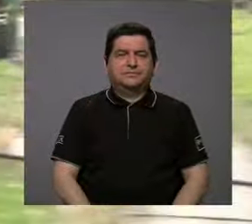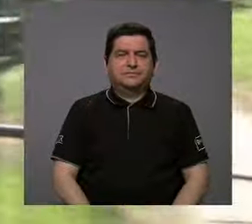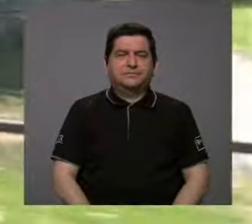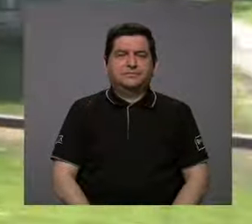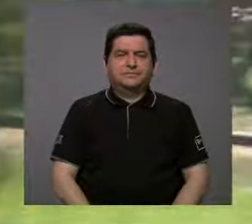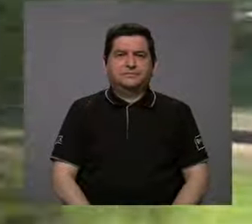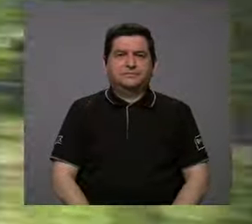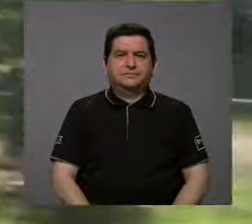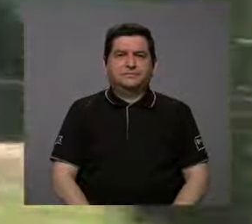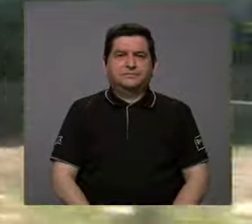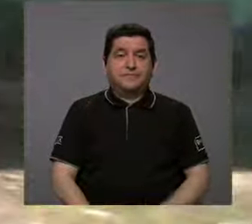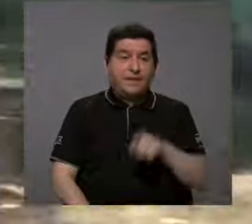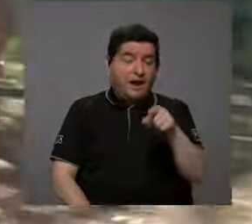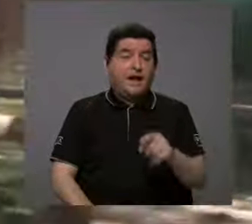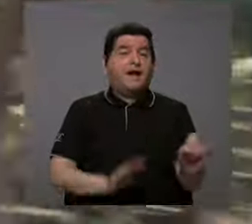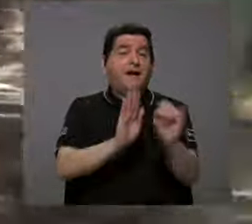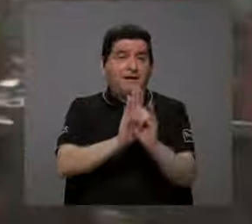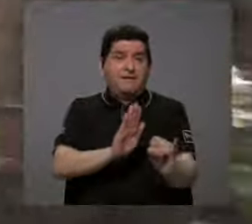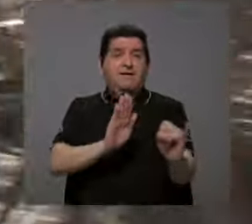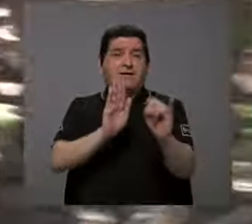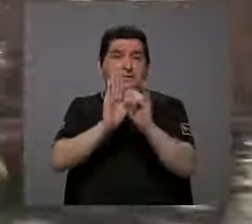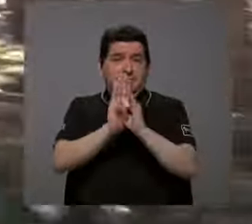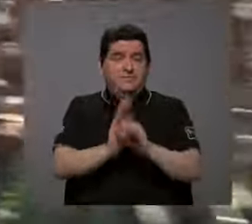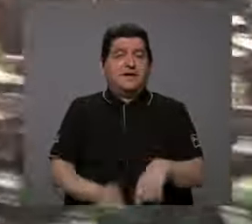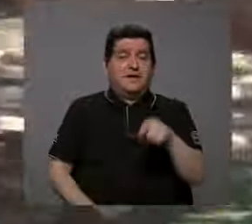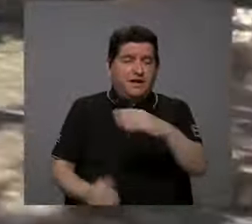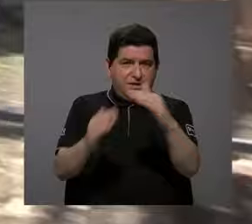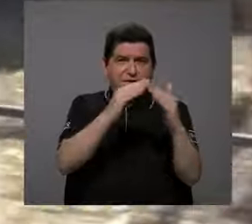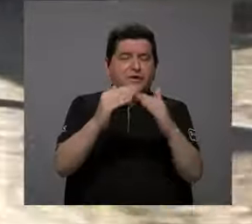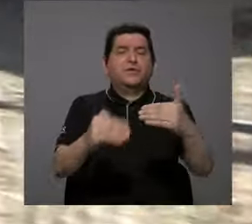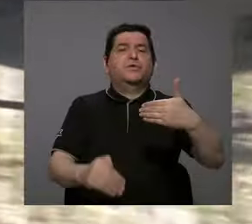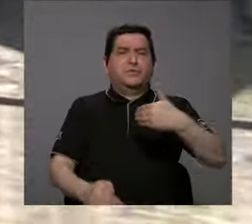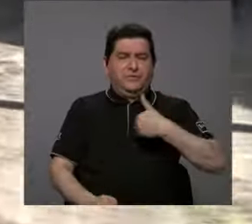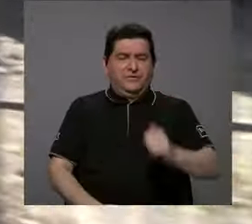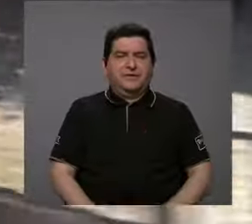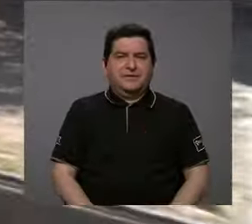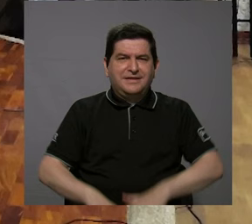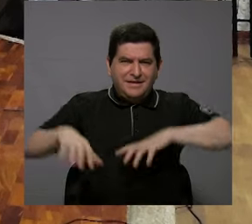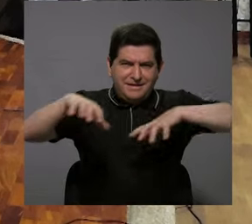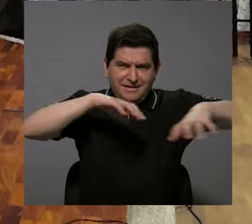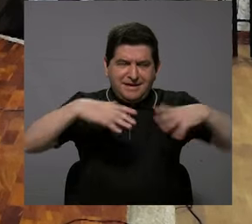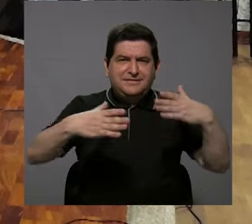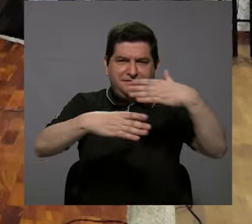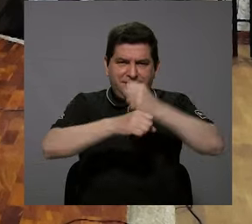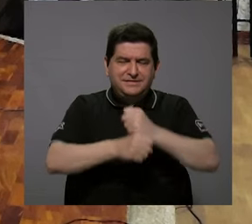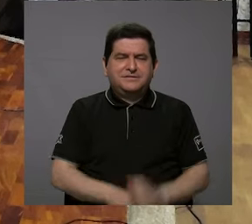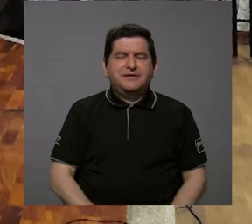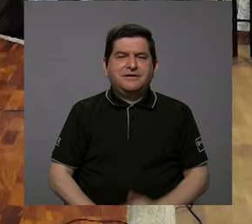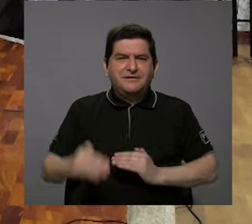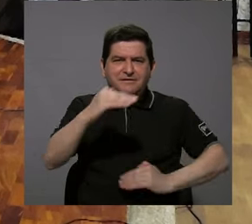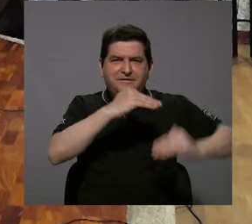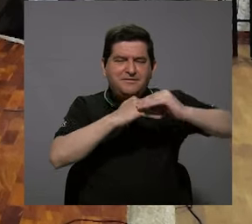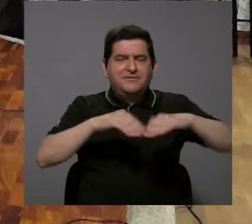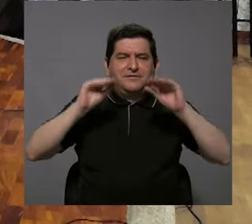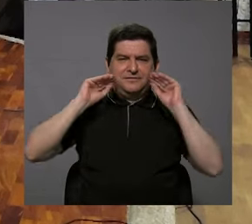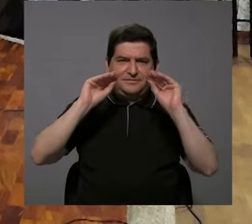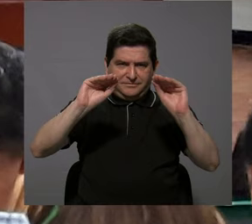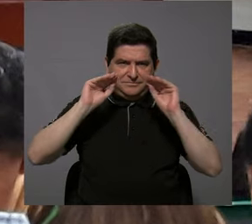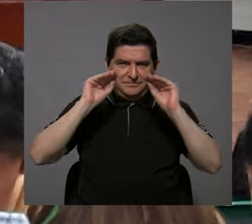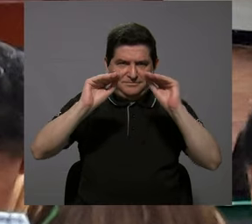aspectos los cuales se identificaron en esas comunidades esa actividad se realizó en la Facultad